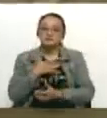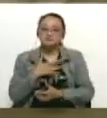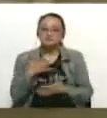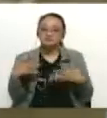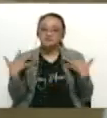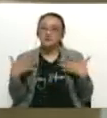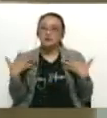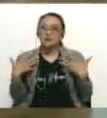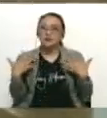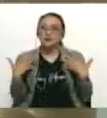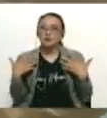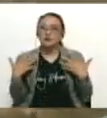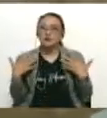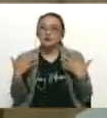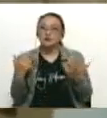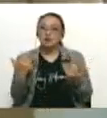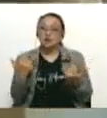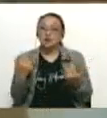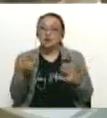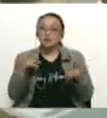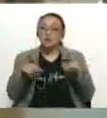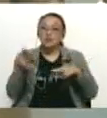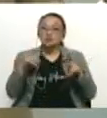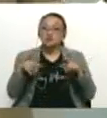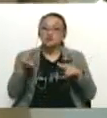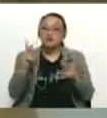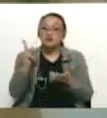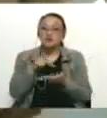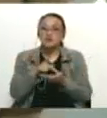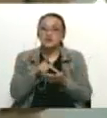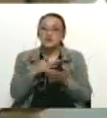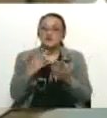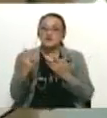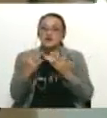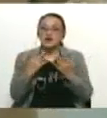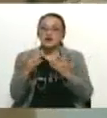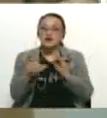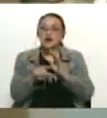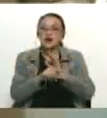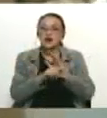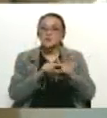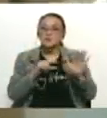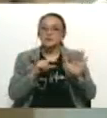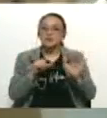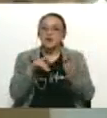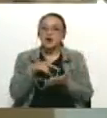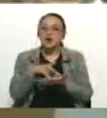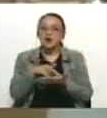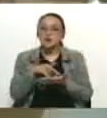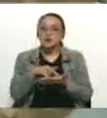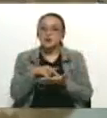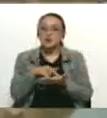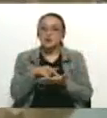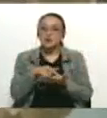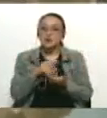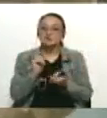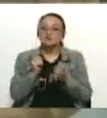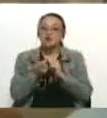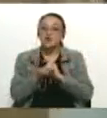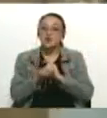porque este museo que alberga la feria en su capítulo Carabobo está, bueno, fue